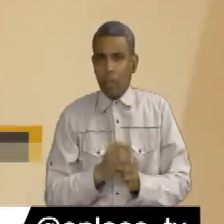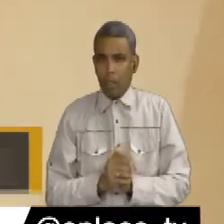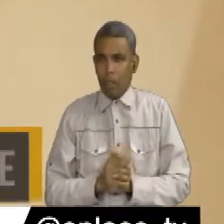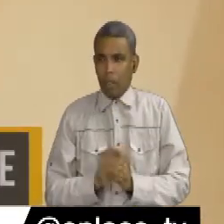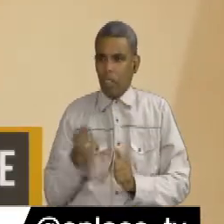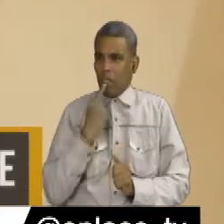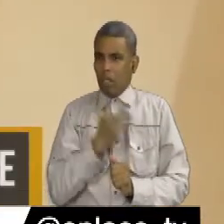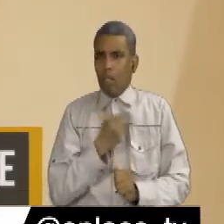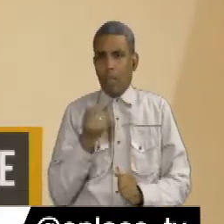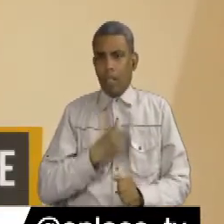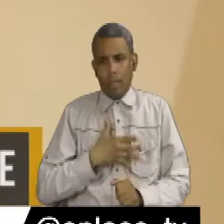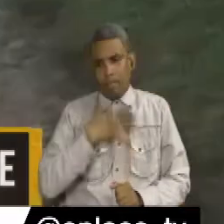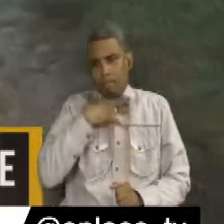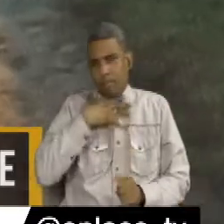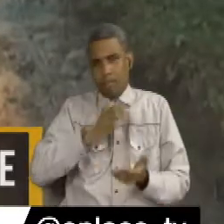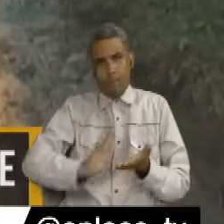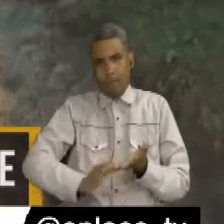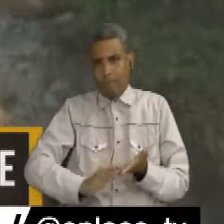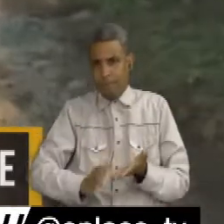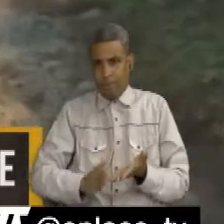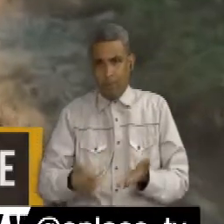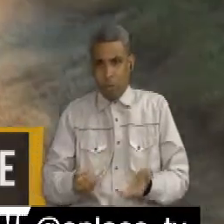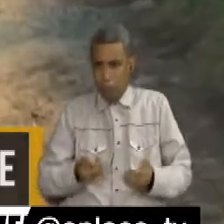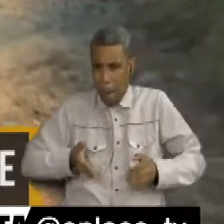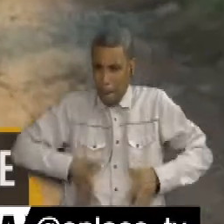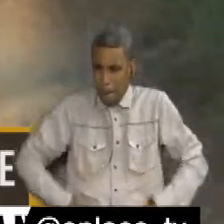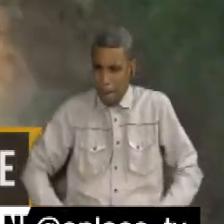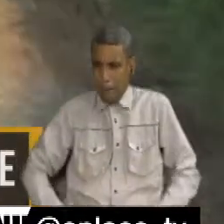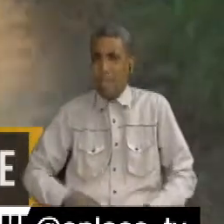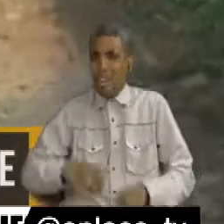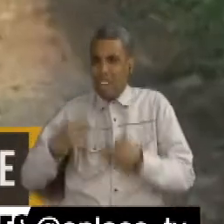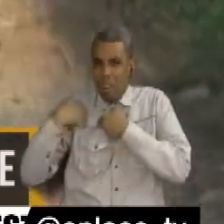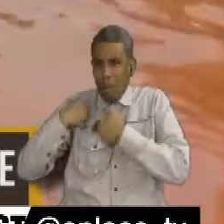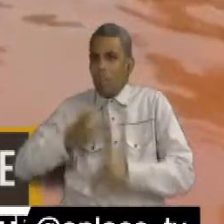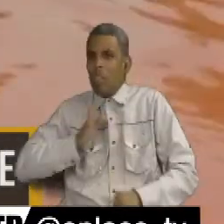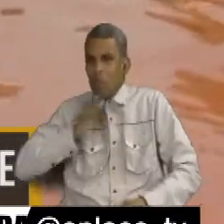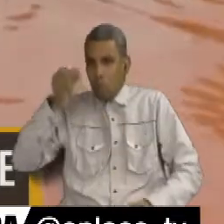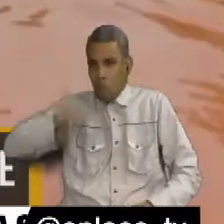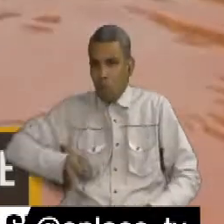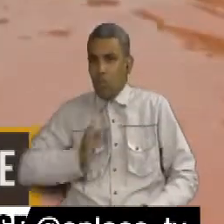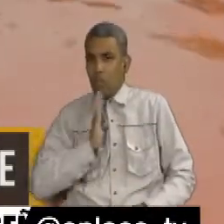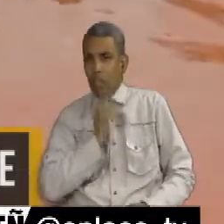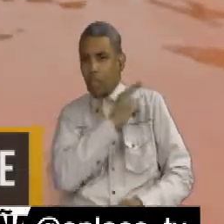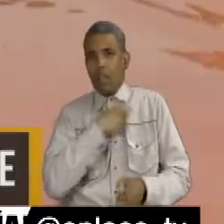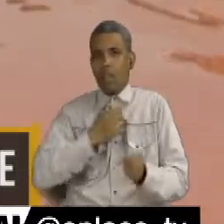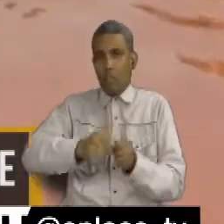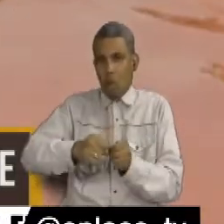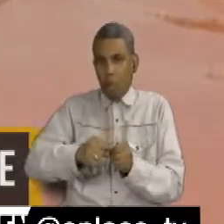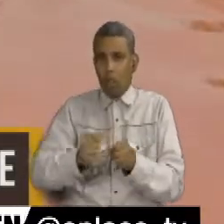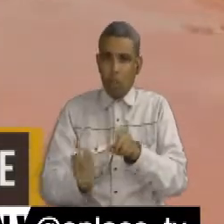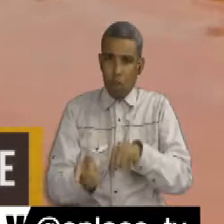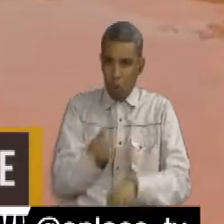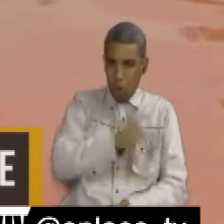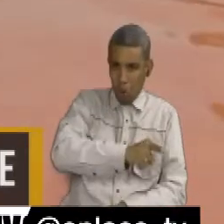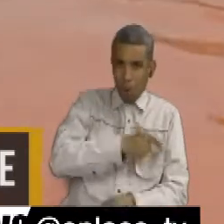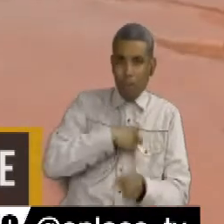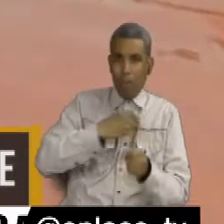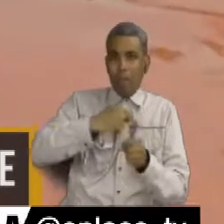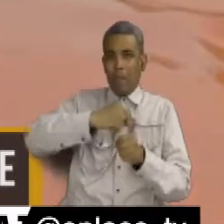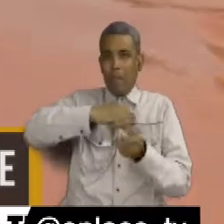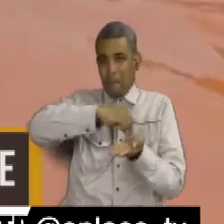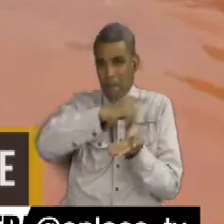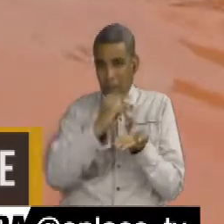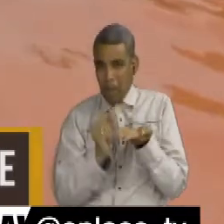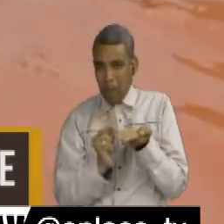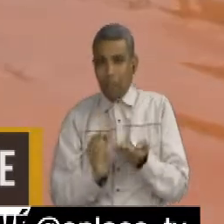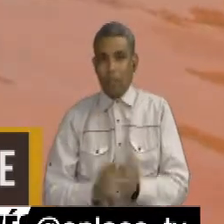vía nacional. Pidió a Impala y a Ecopetrol asumir la responsabilidad de esta inversión. Esa vía se encuentra en muy